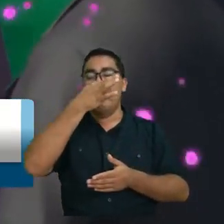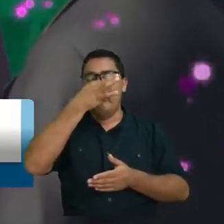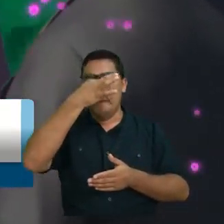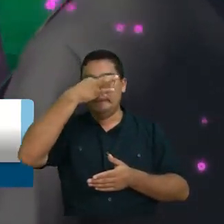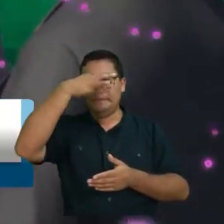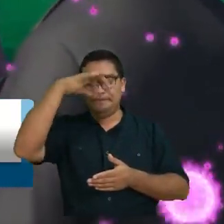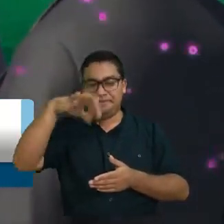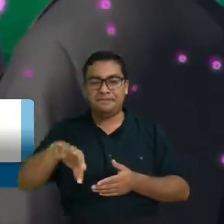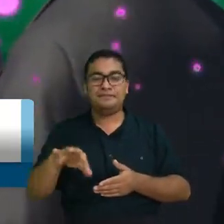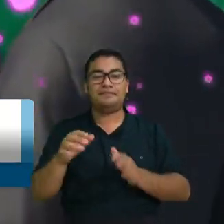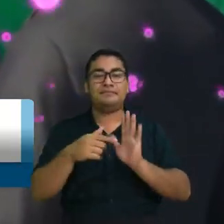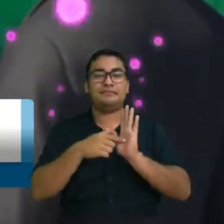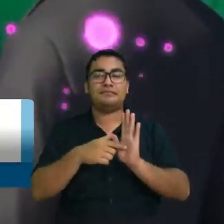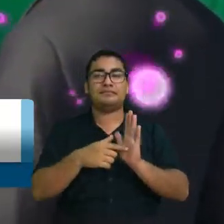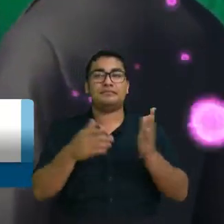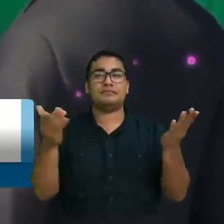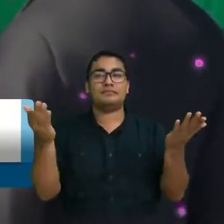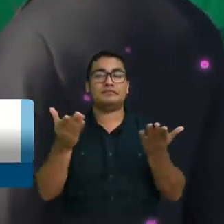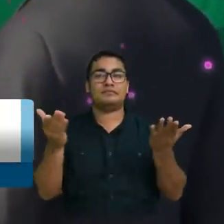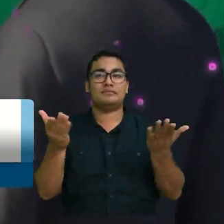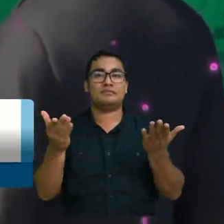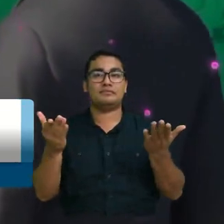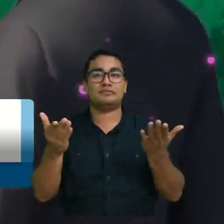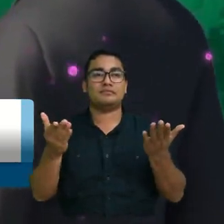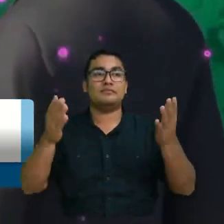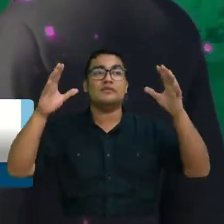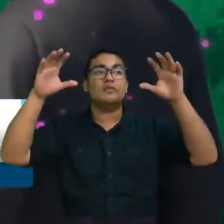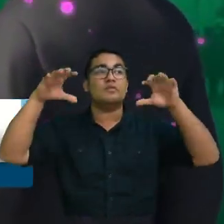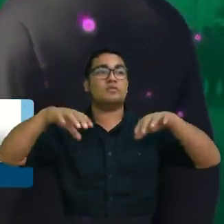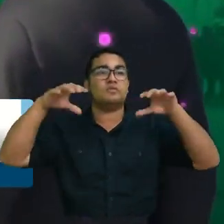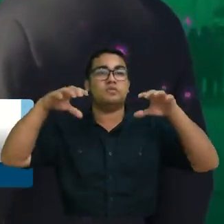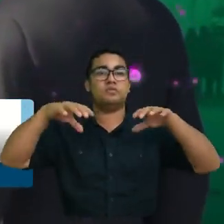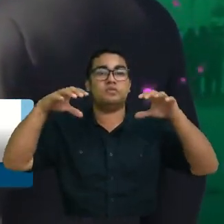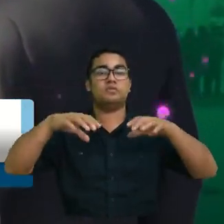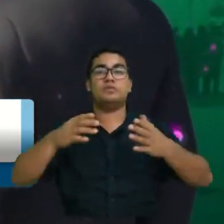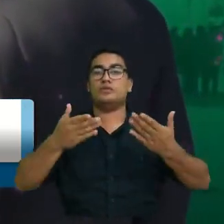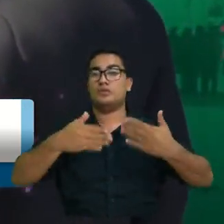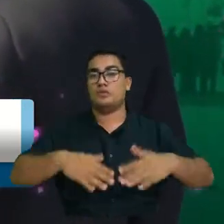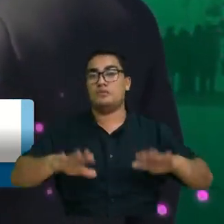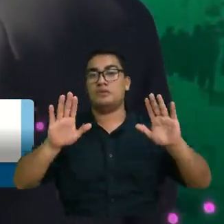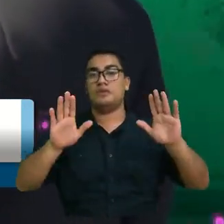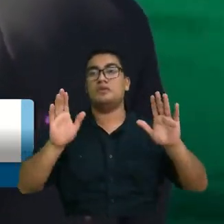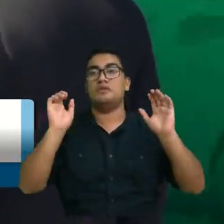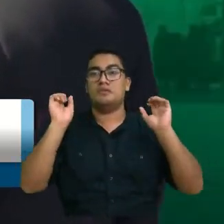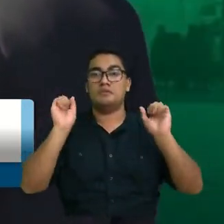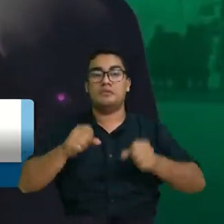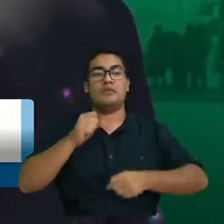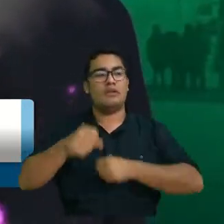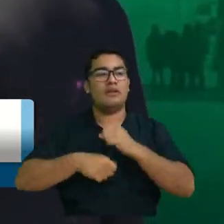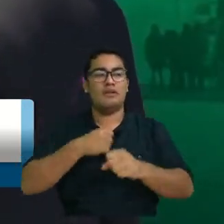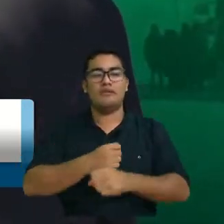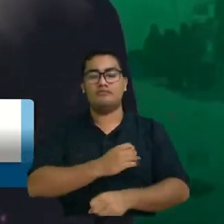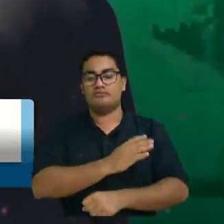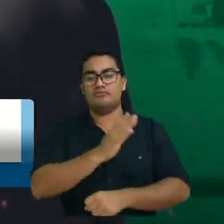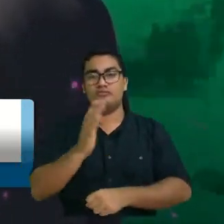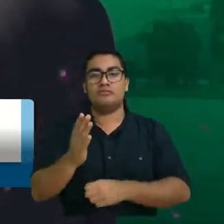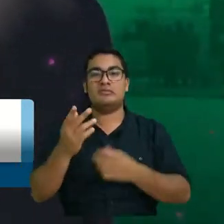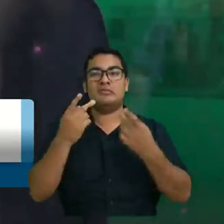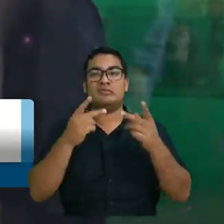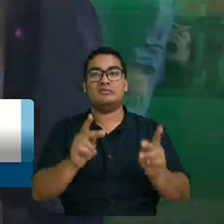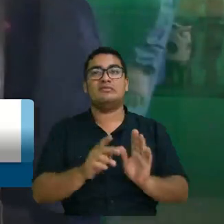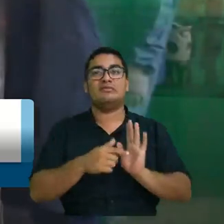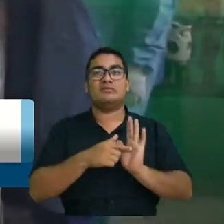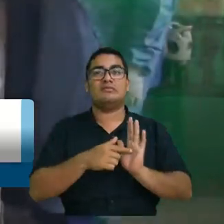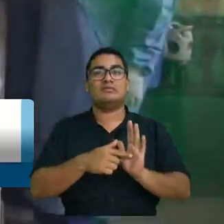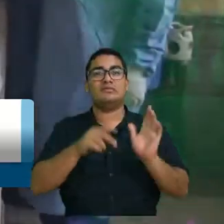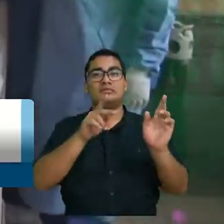en la gripe pues tiene un componente estacional. Normalmente el virus puede circular todo el año. E incluso nosotros